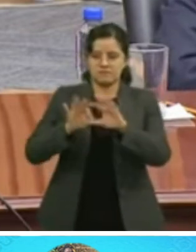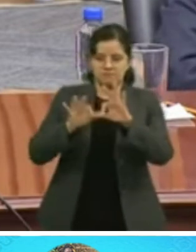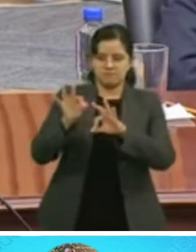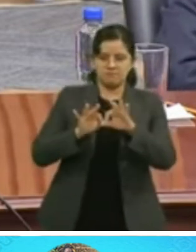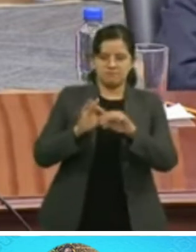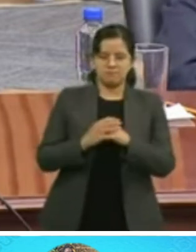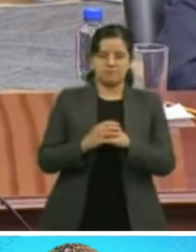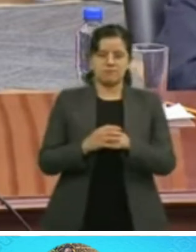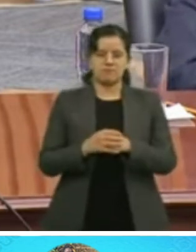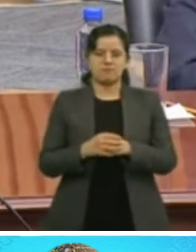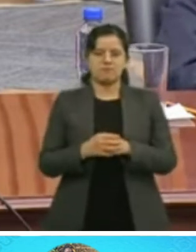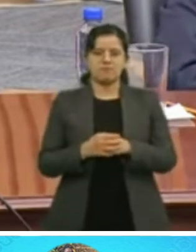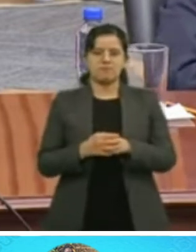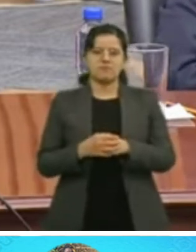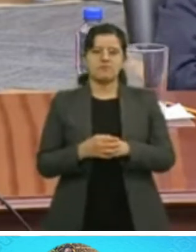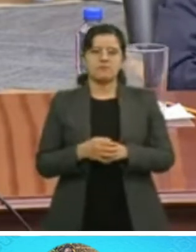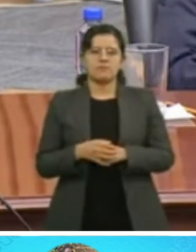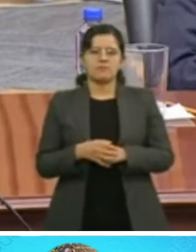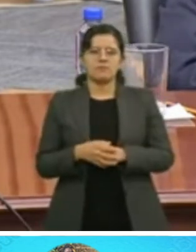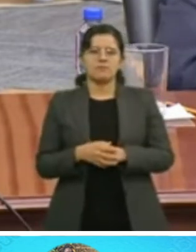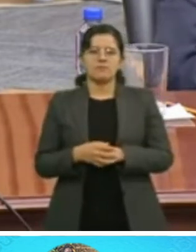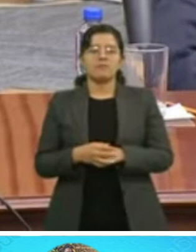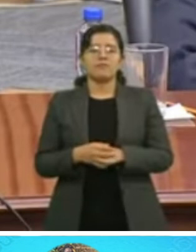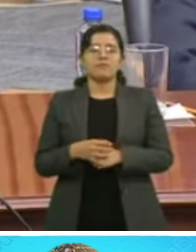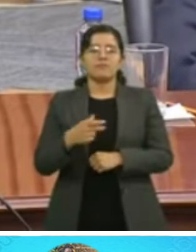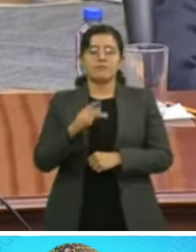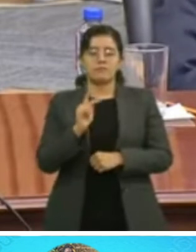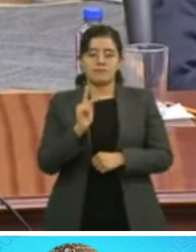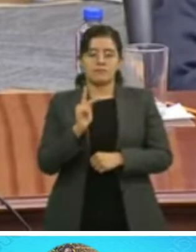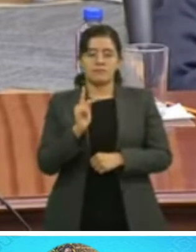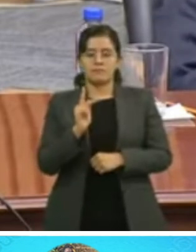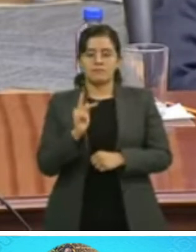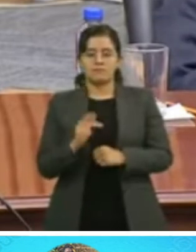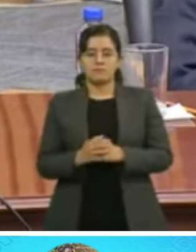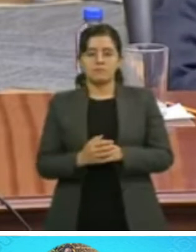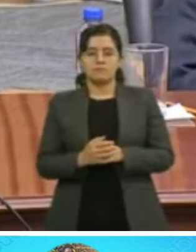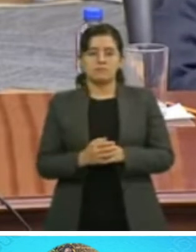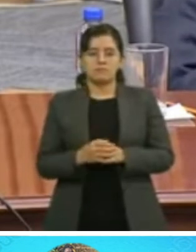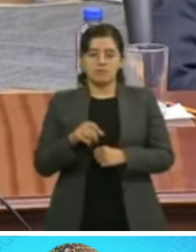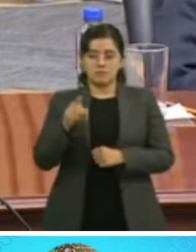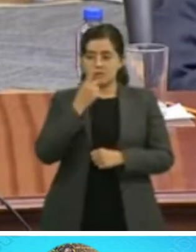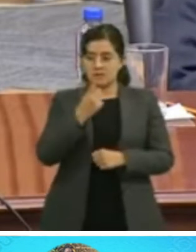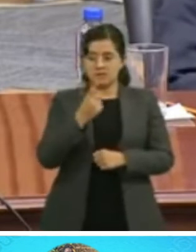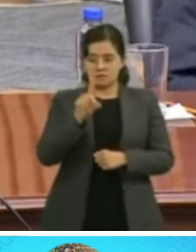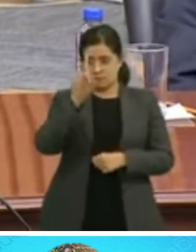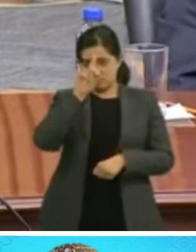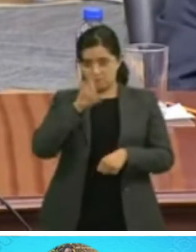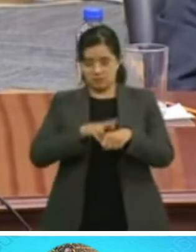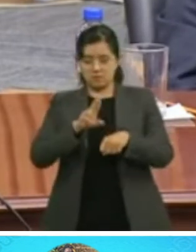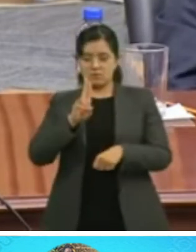Poder Judicial. Pero ello no puede circunscribirse, como lo semblanteó usted, consejero